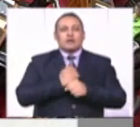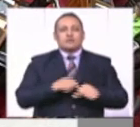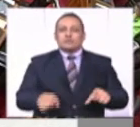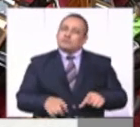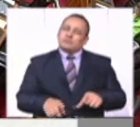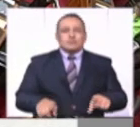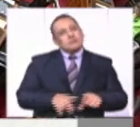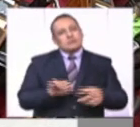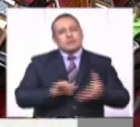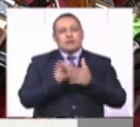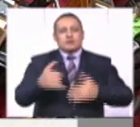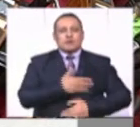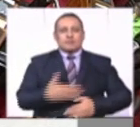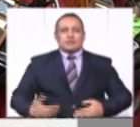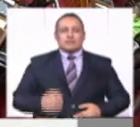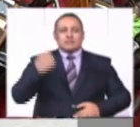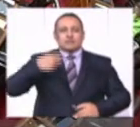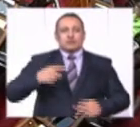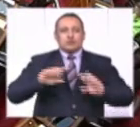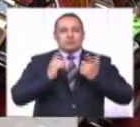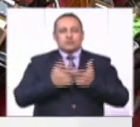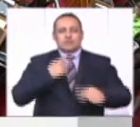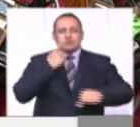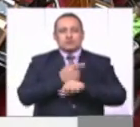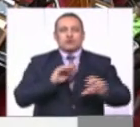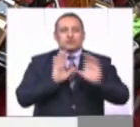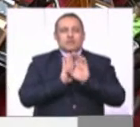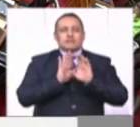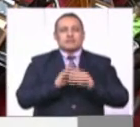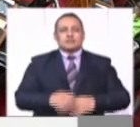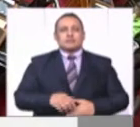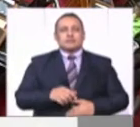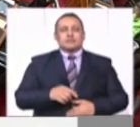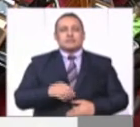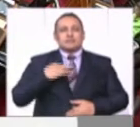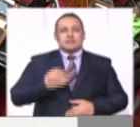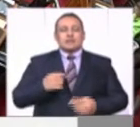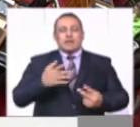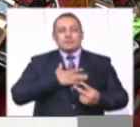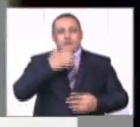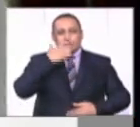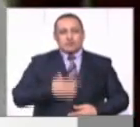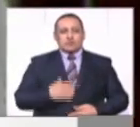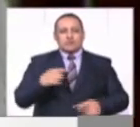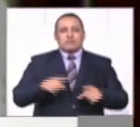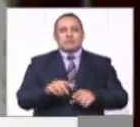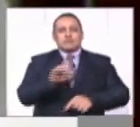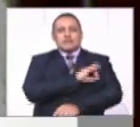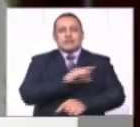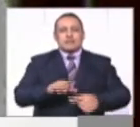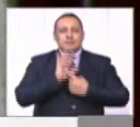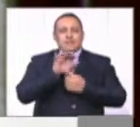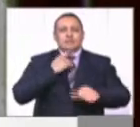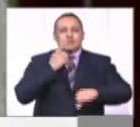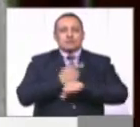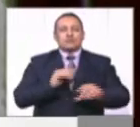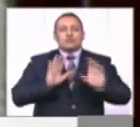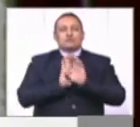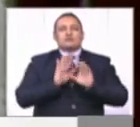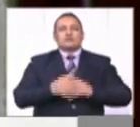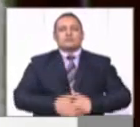designó a la presidenta de la subcomisión de acusaciones constitucionales Y a mí delegada de la presente denuncia